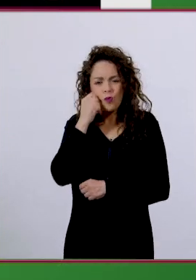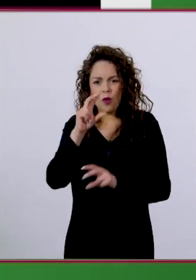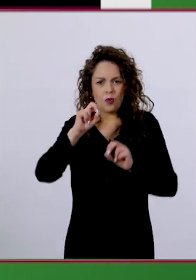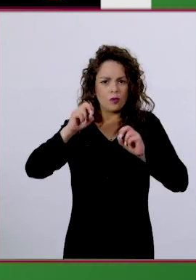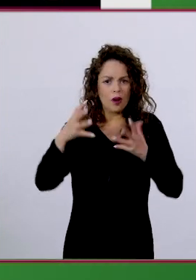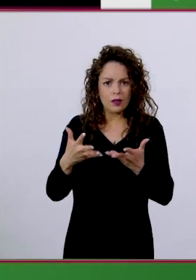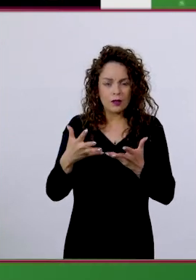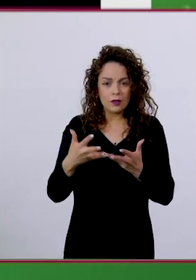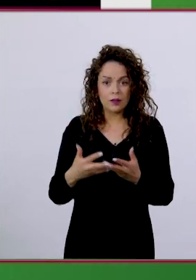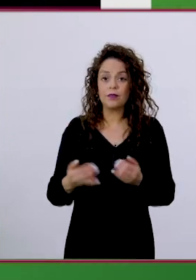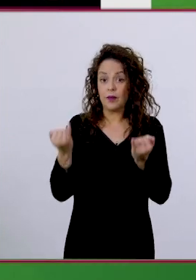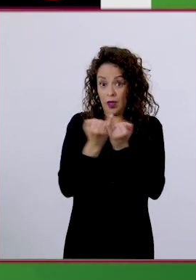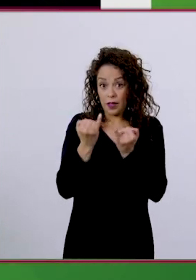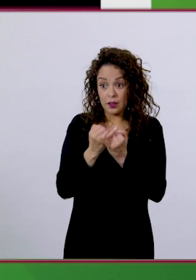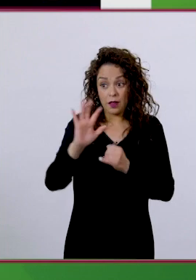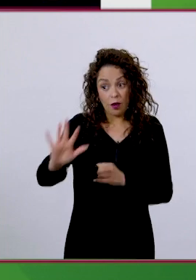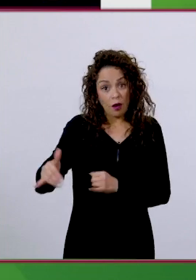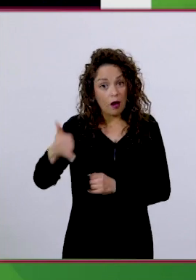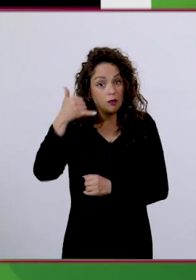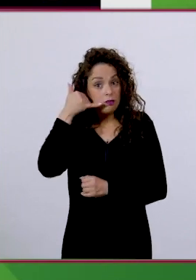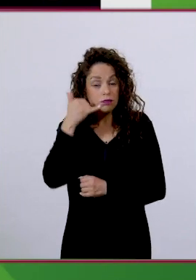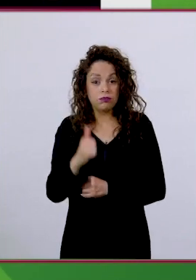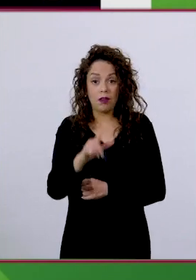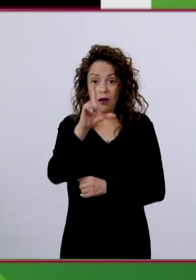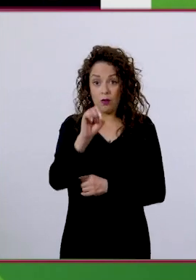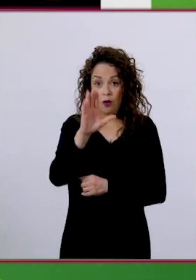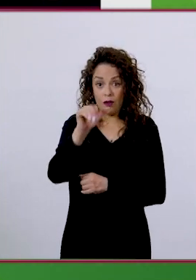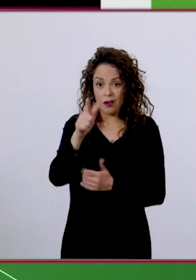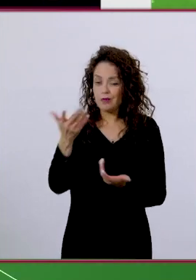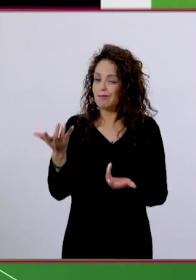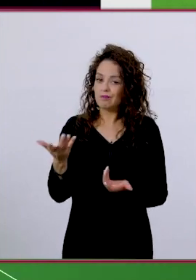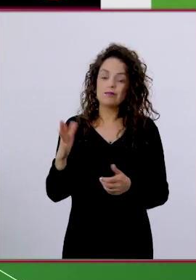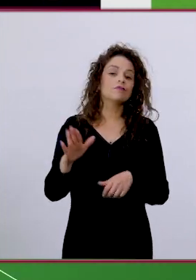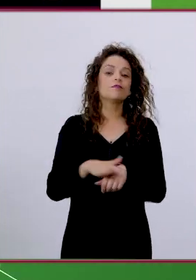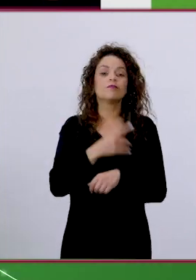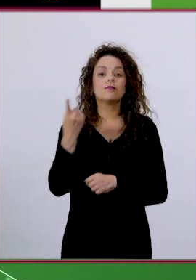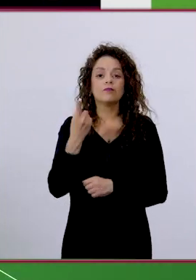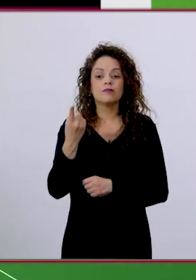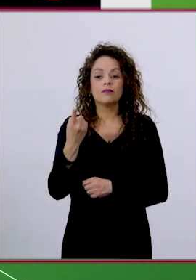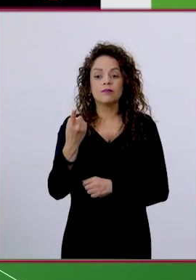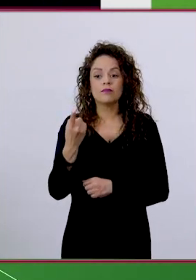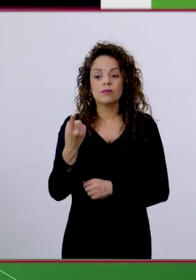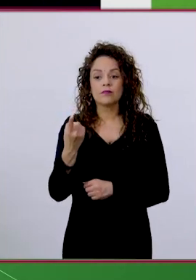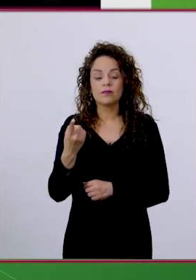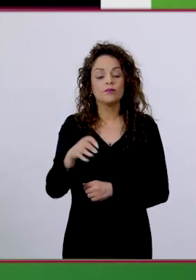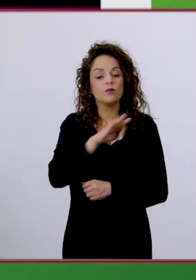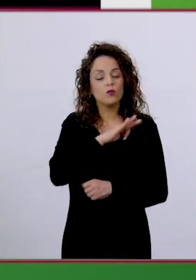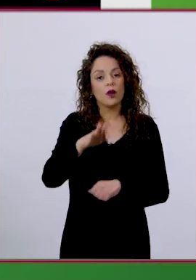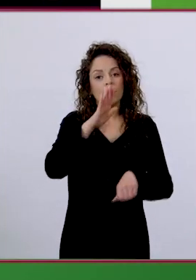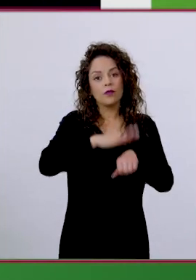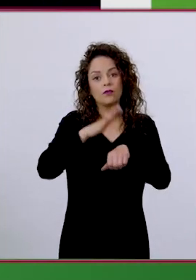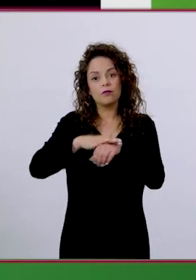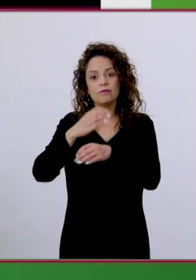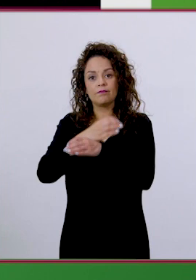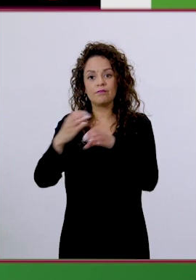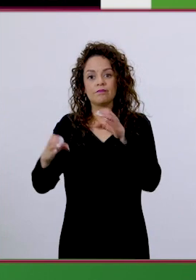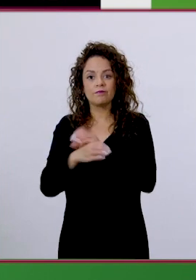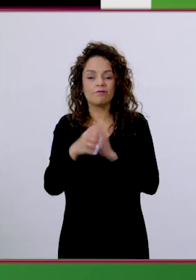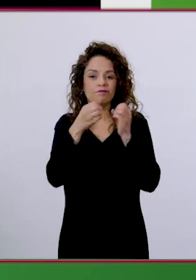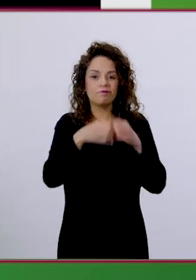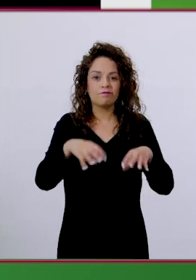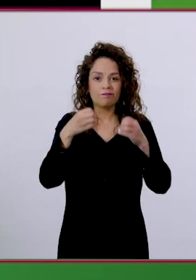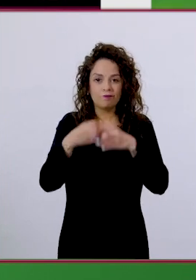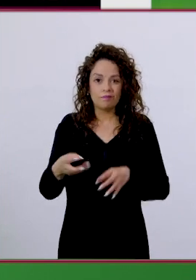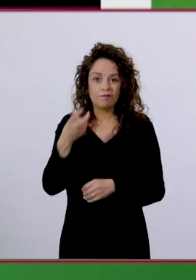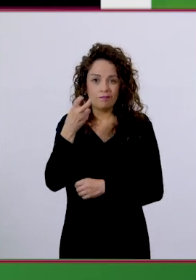lo mismo que llamar por teléfono local, ¿no? Porque al final nos posibilita muchas más cosas, ¿no? Entonces, un